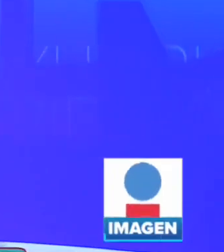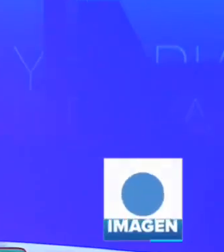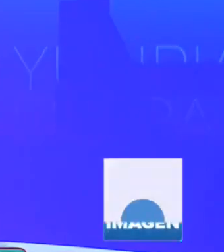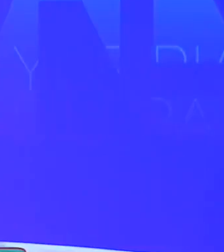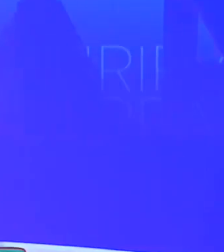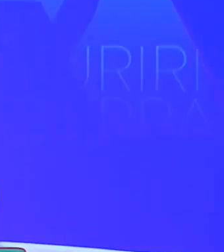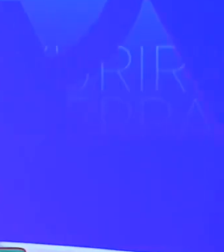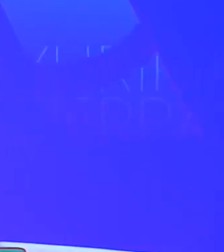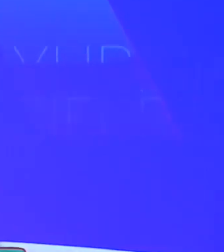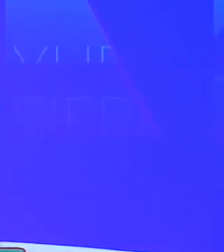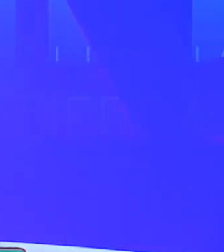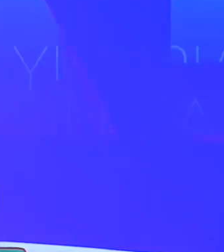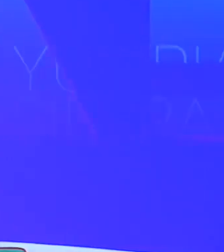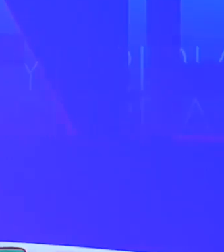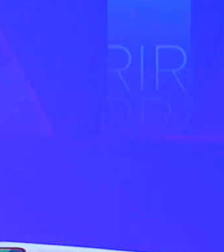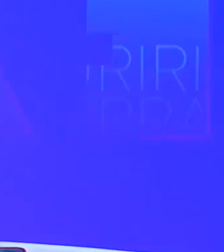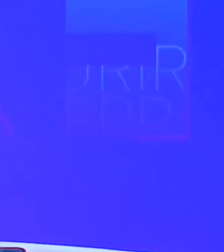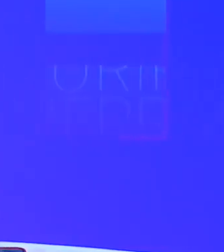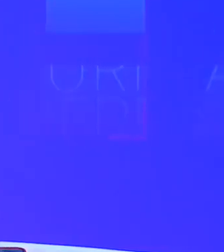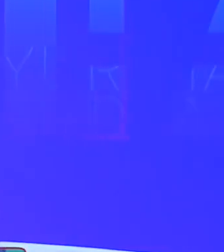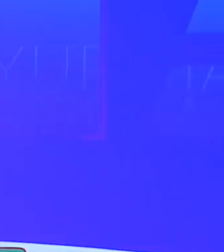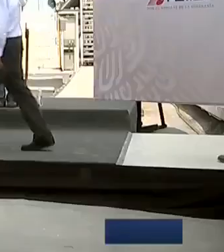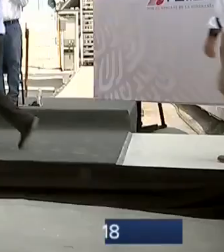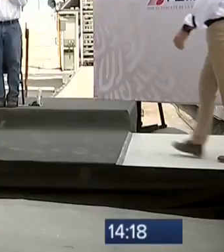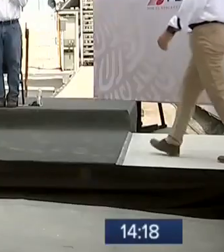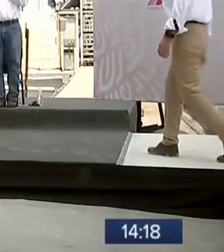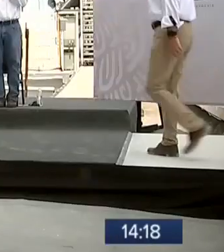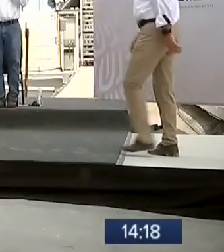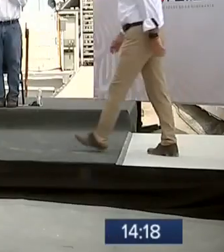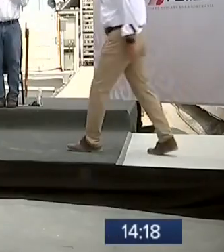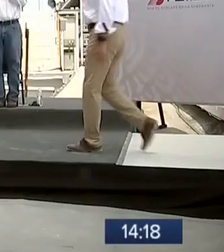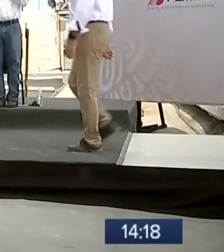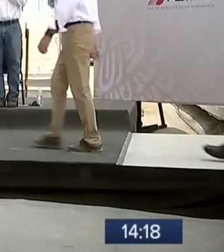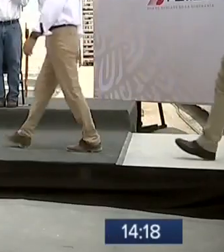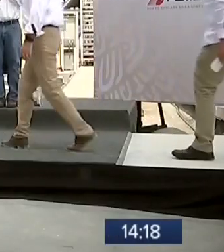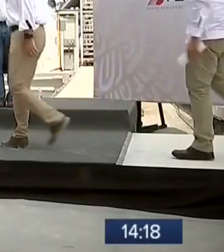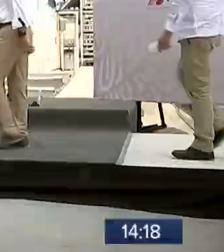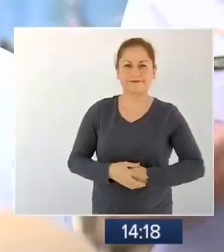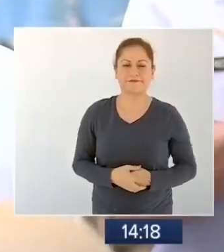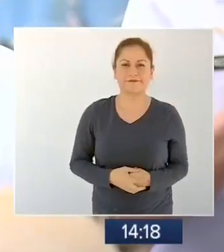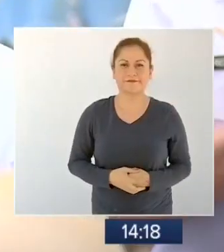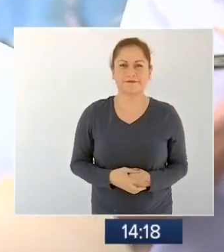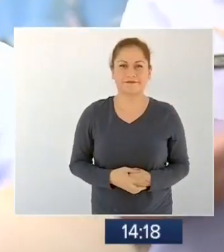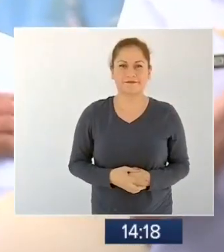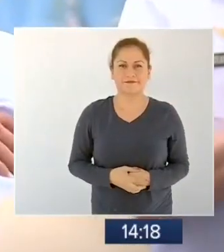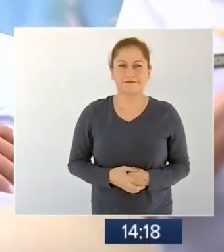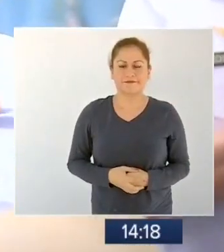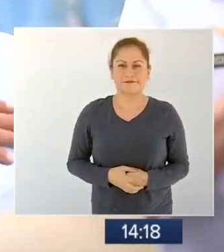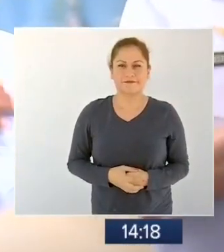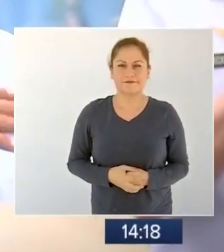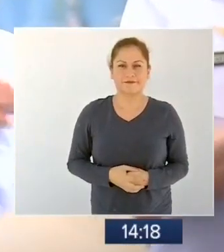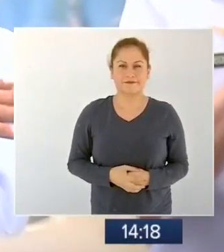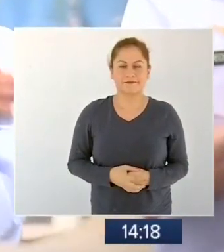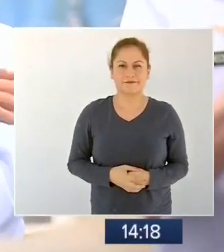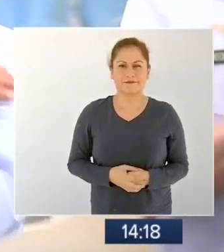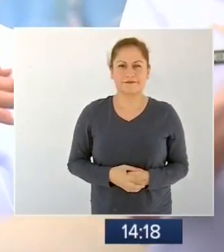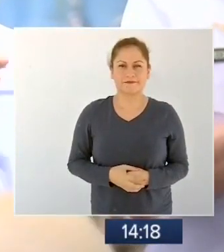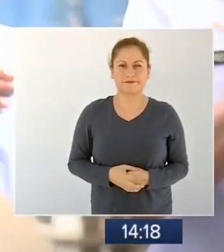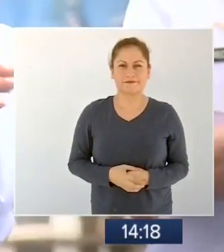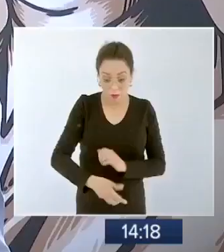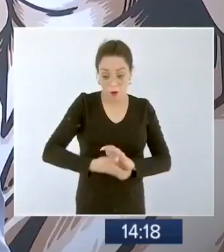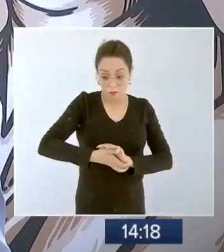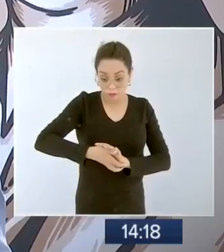Y López Obrador asegura que dos magistrados corrigieron la plana al juez Juan Pablo Gómez Fierro en